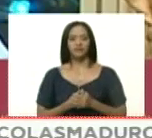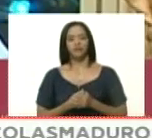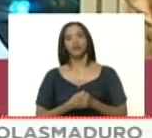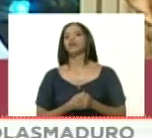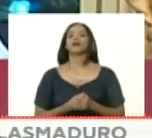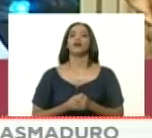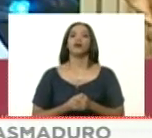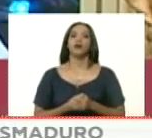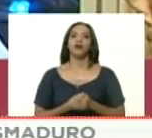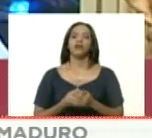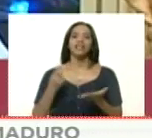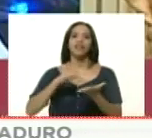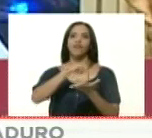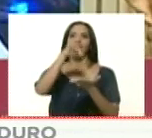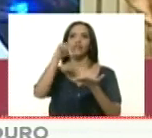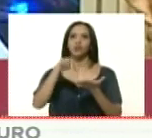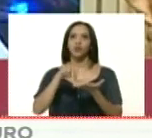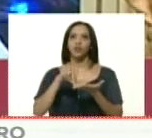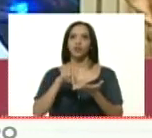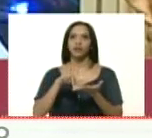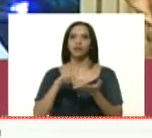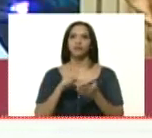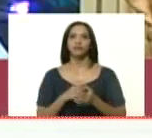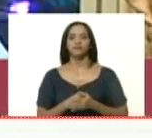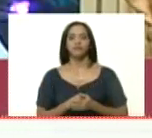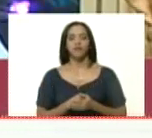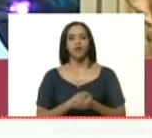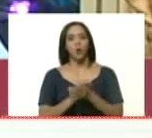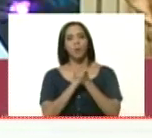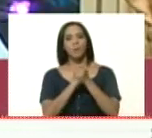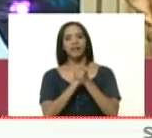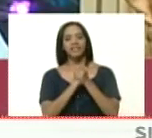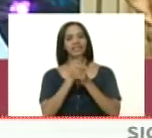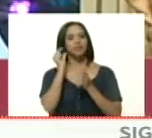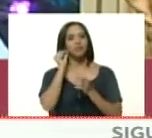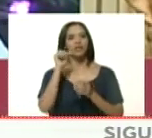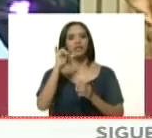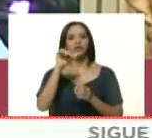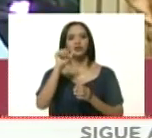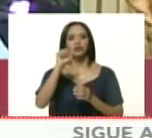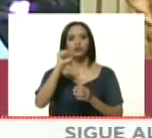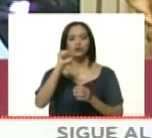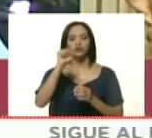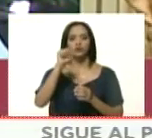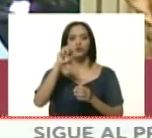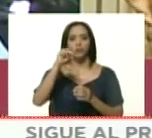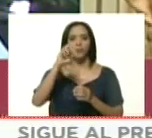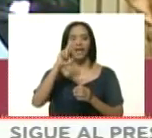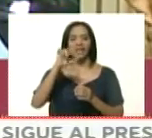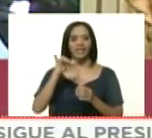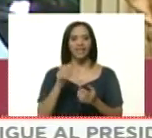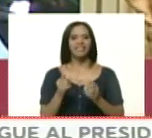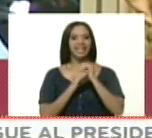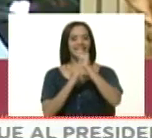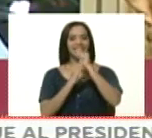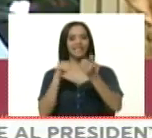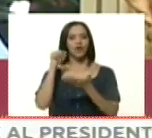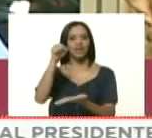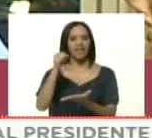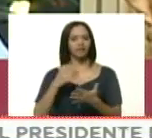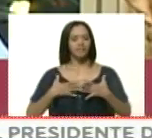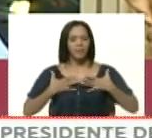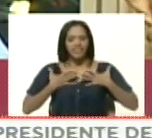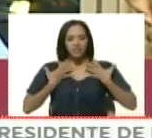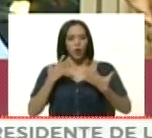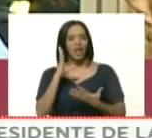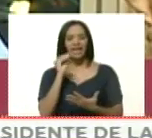nivel nacional. Compañera Yusmeri, esa pasión que habla esta líder de los CLAP en el Estado